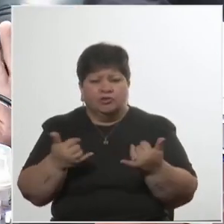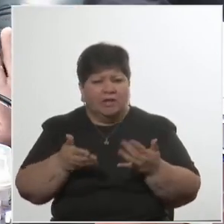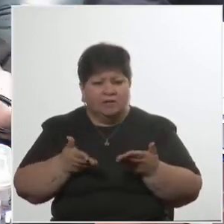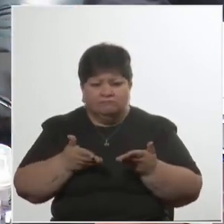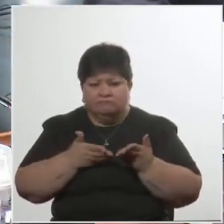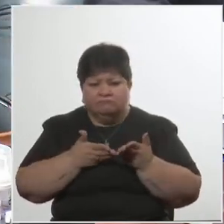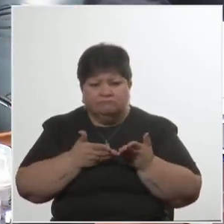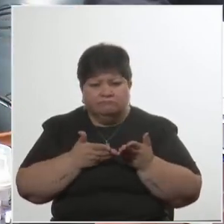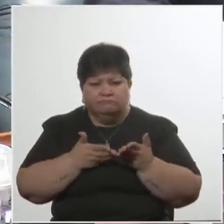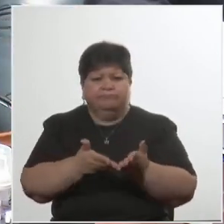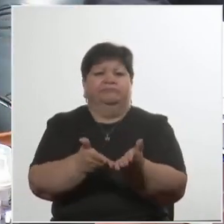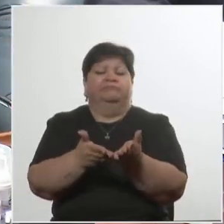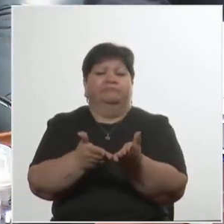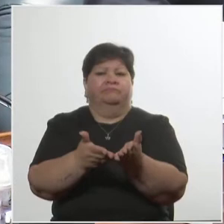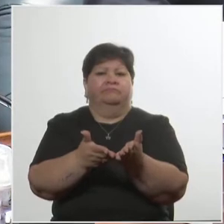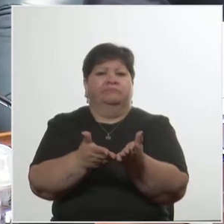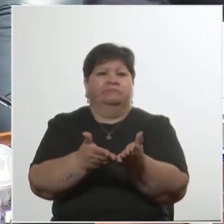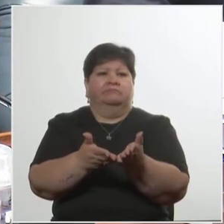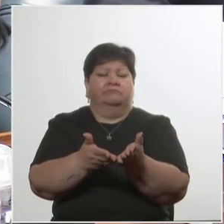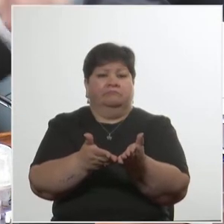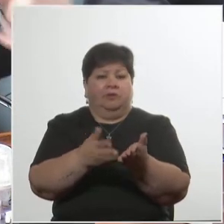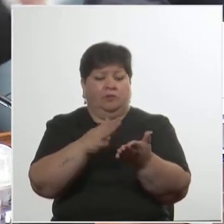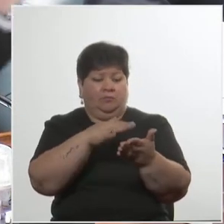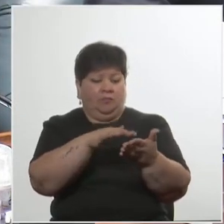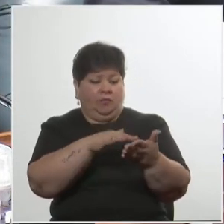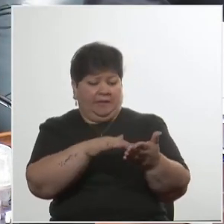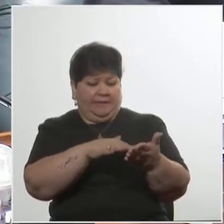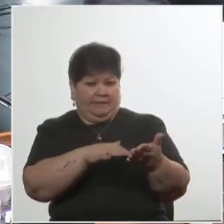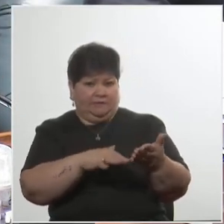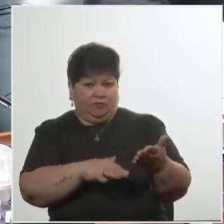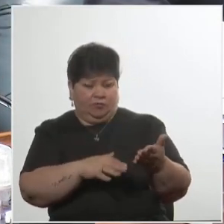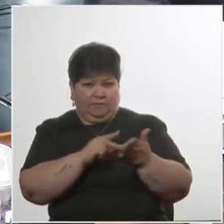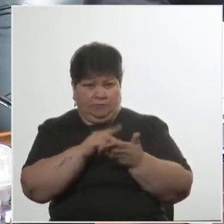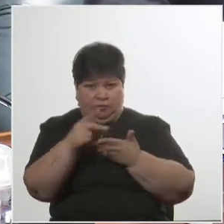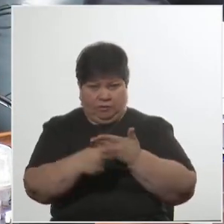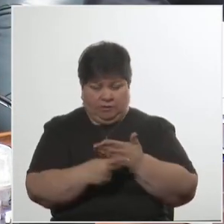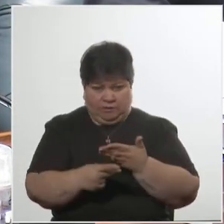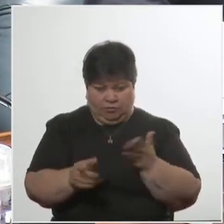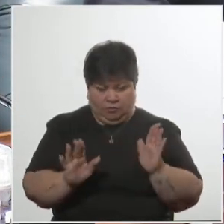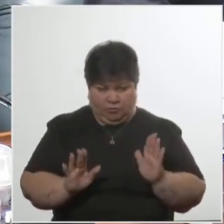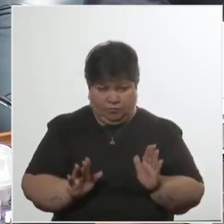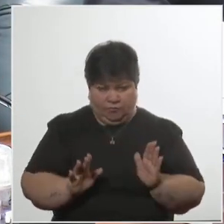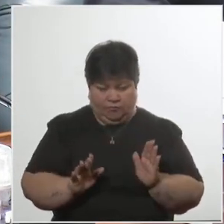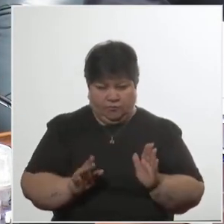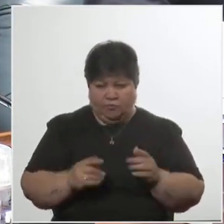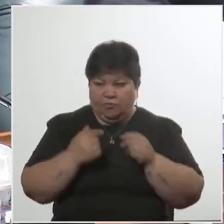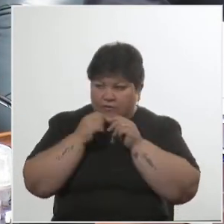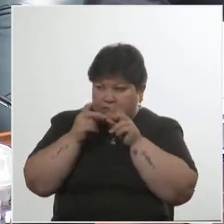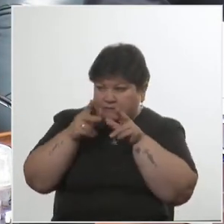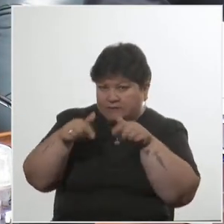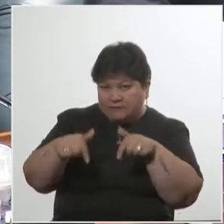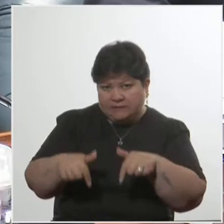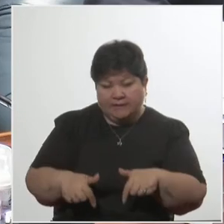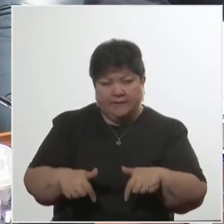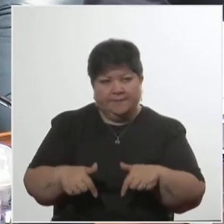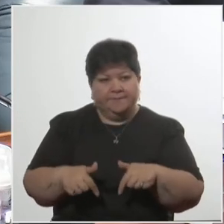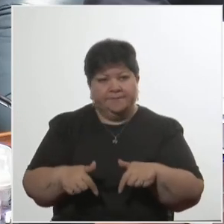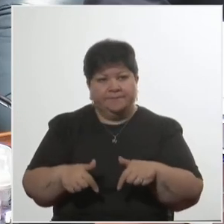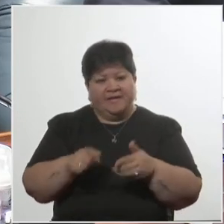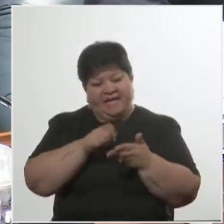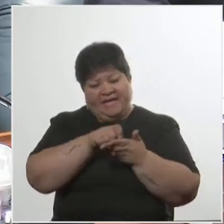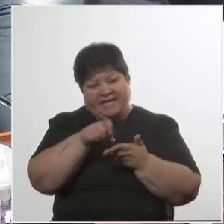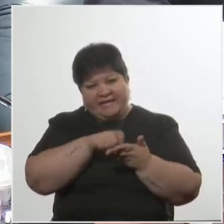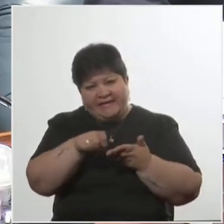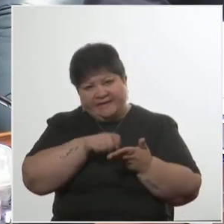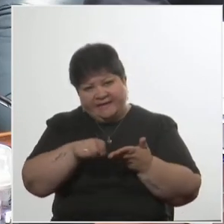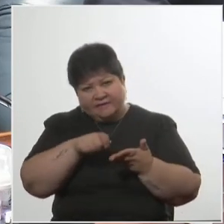y acá por la redacción y por lo que se dijo en sala evidentemente la redacción estaría